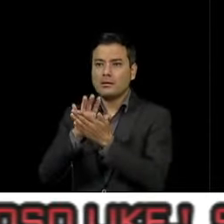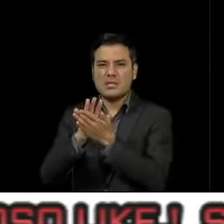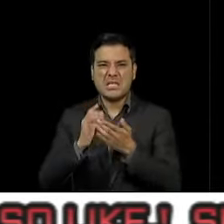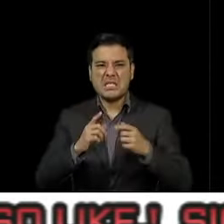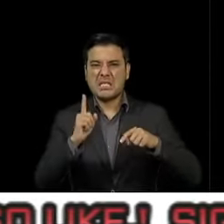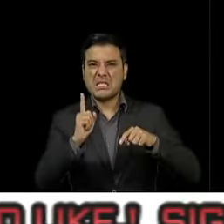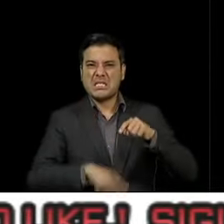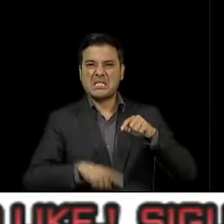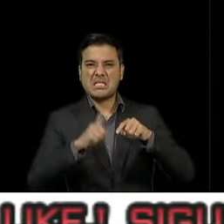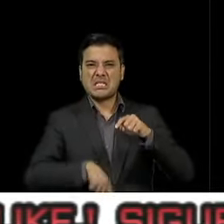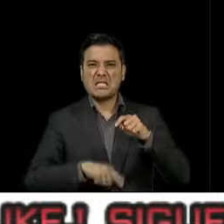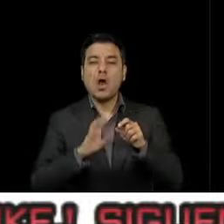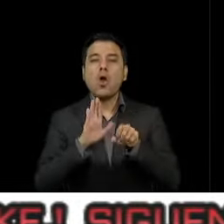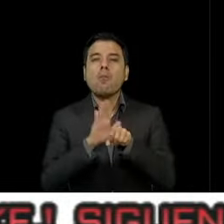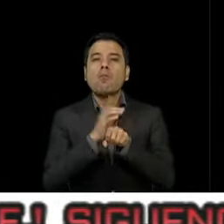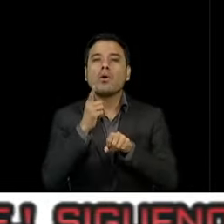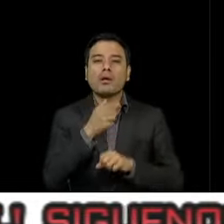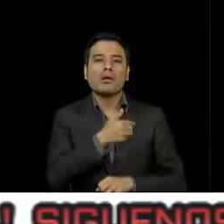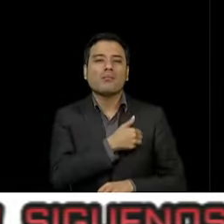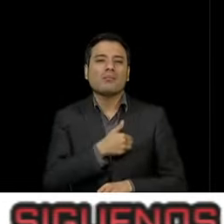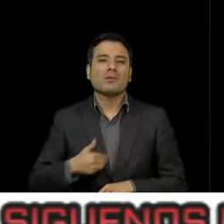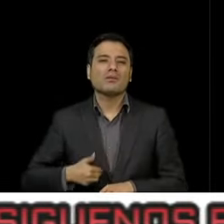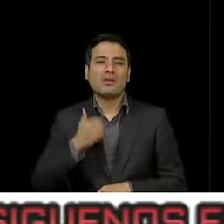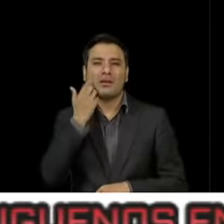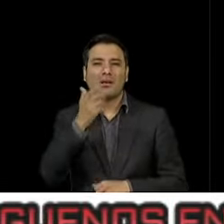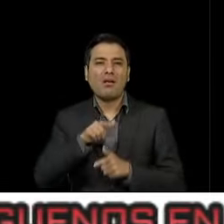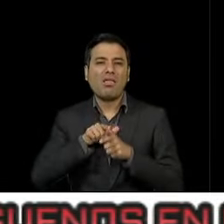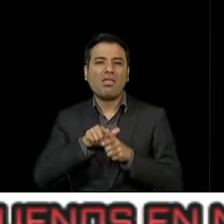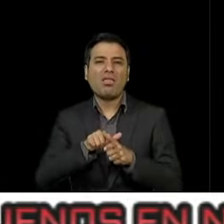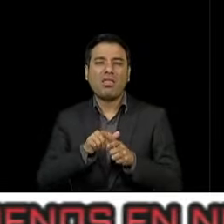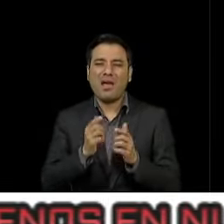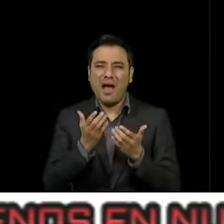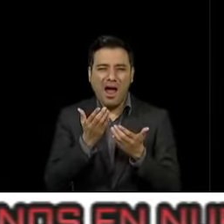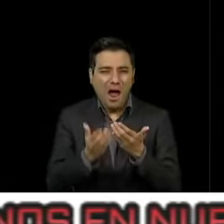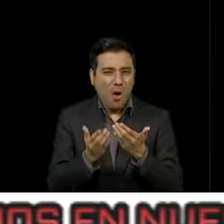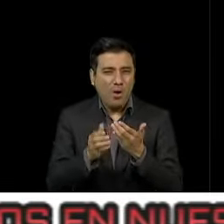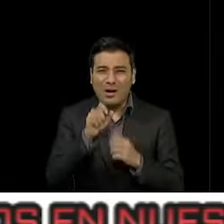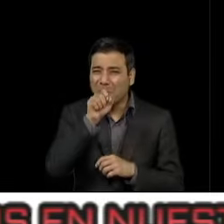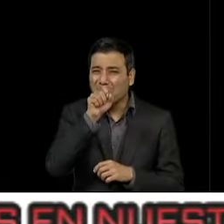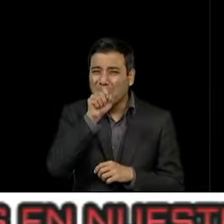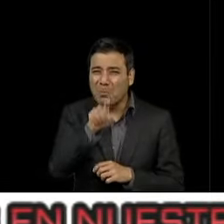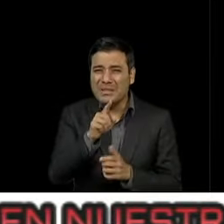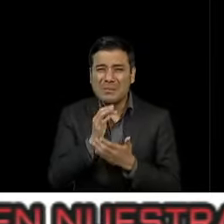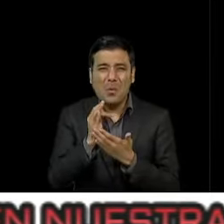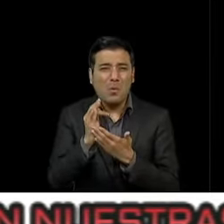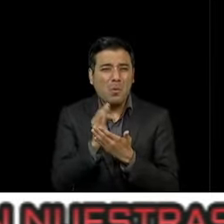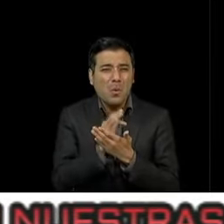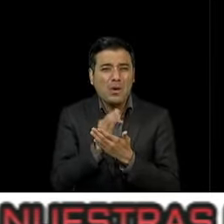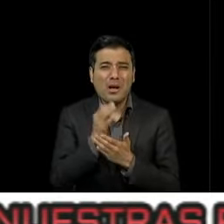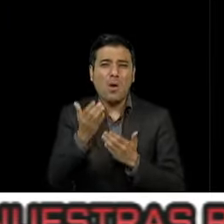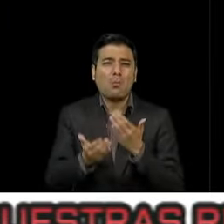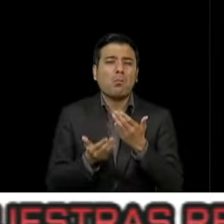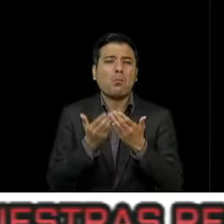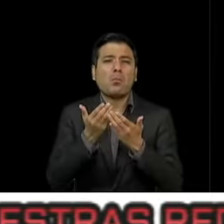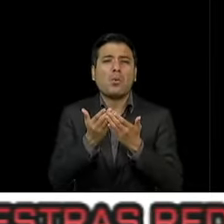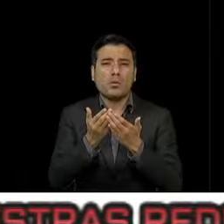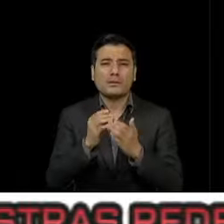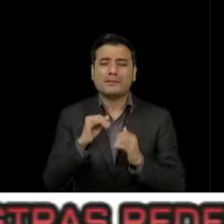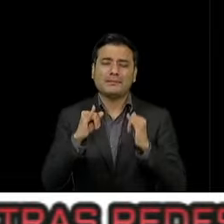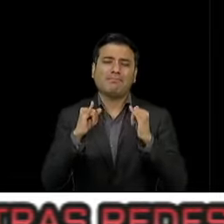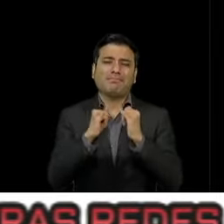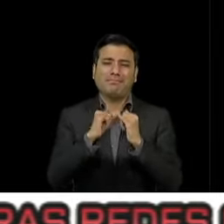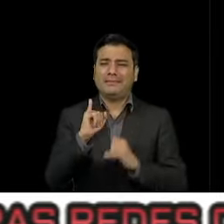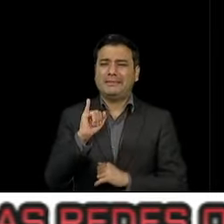querer mantenerse en el poder. Por eso Morena presenta la iniciativa de desaparecer el Instituto